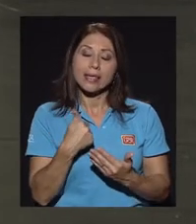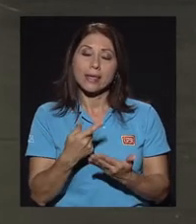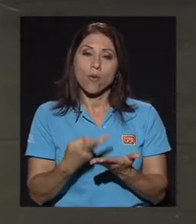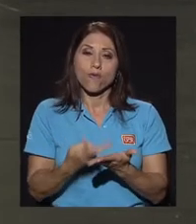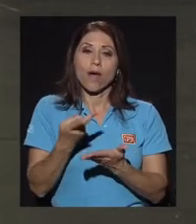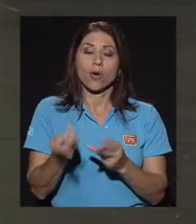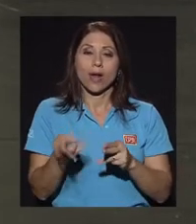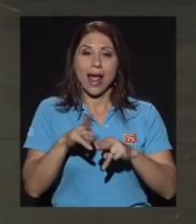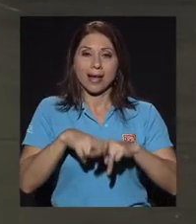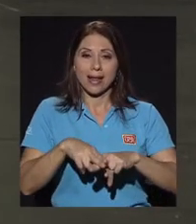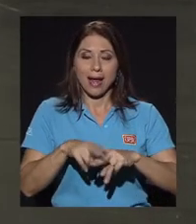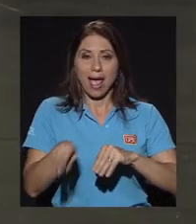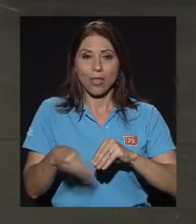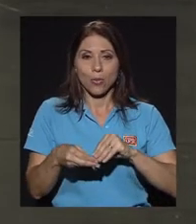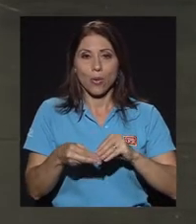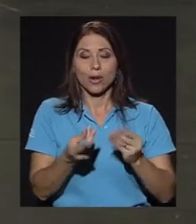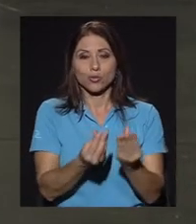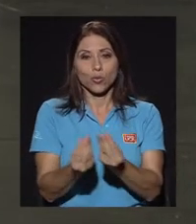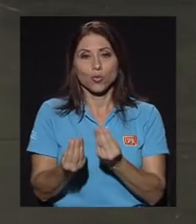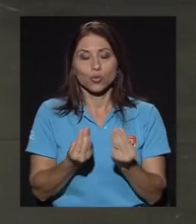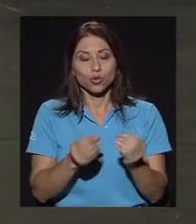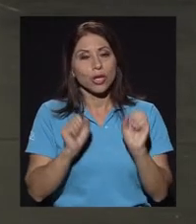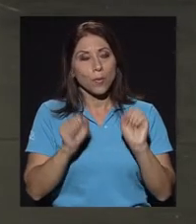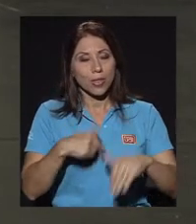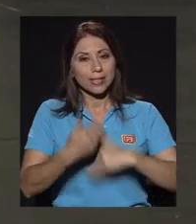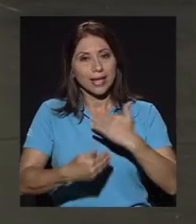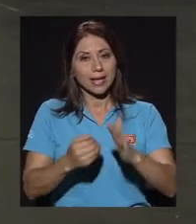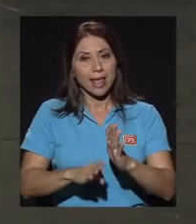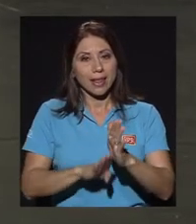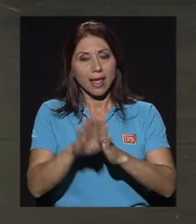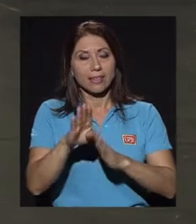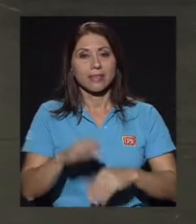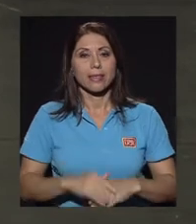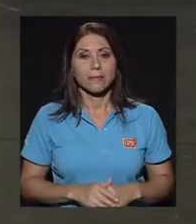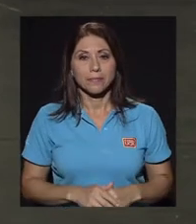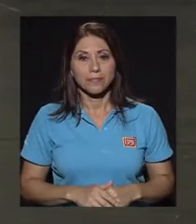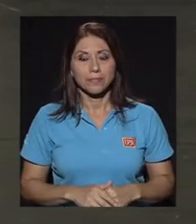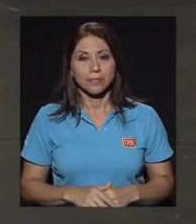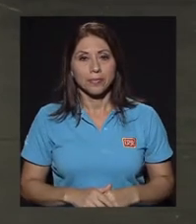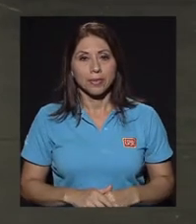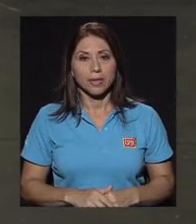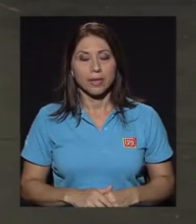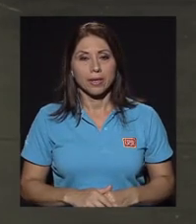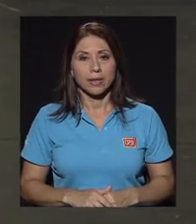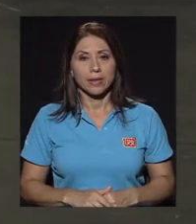valor agregado a los productos y puedan salir adelante.